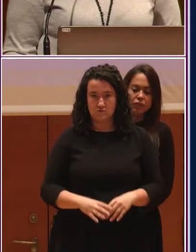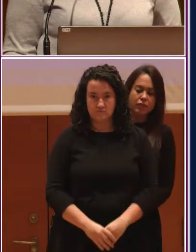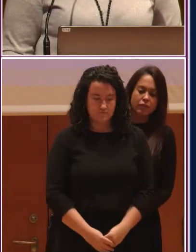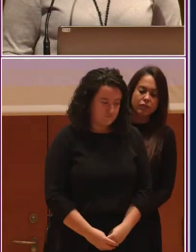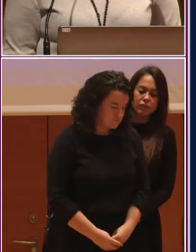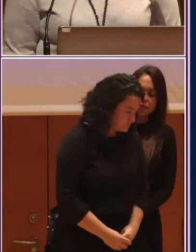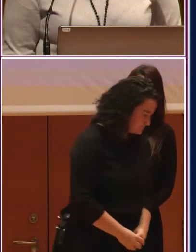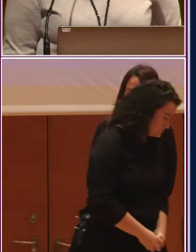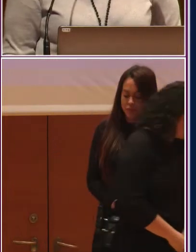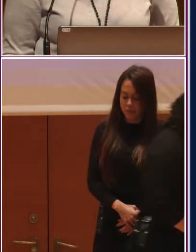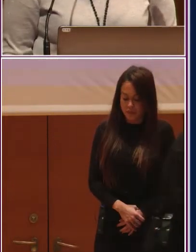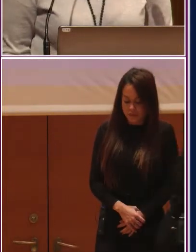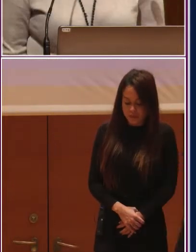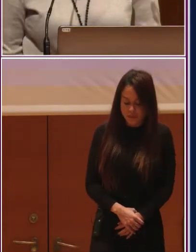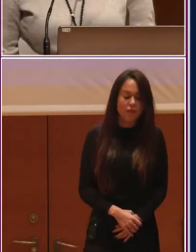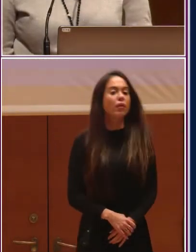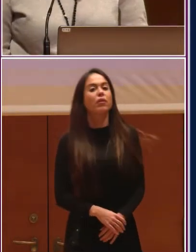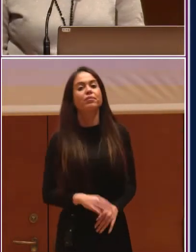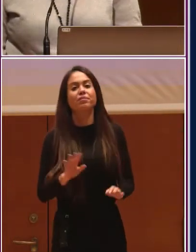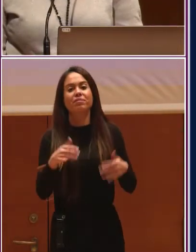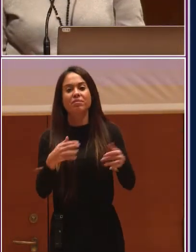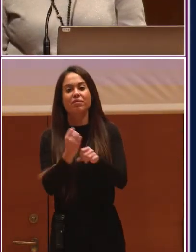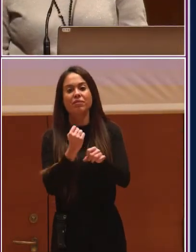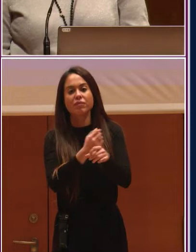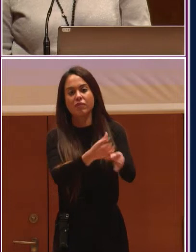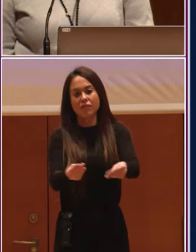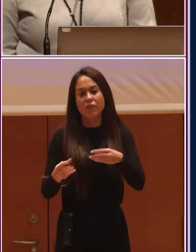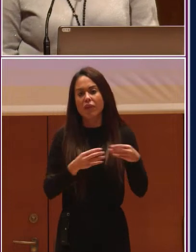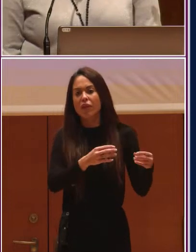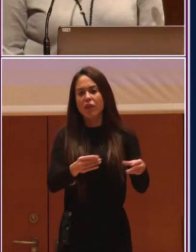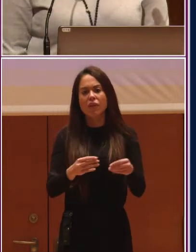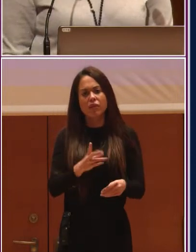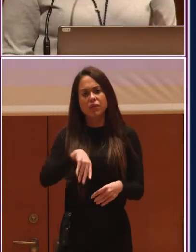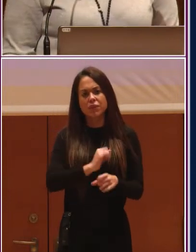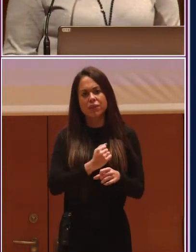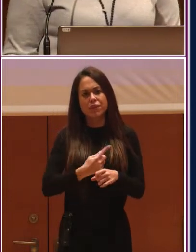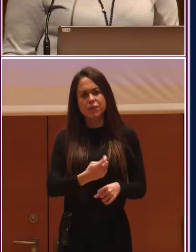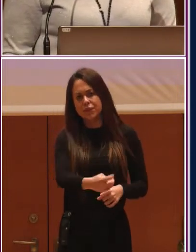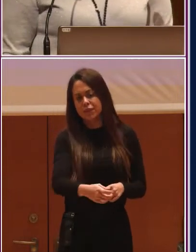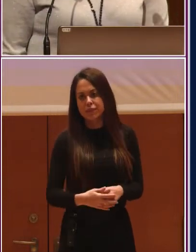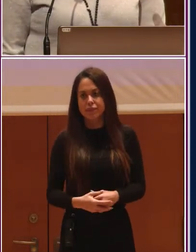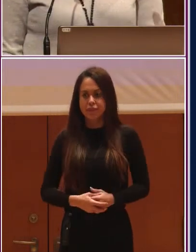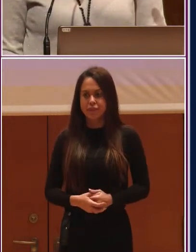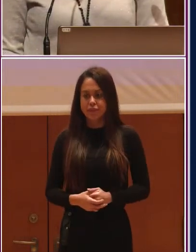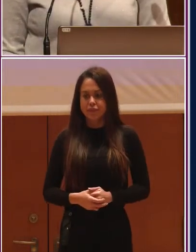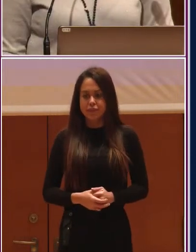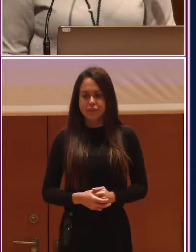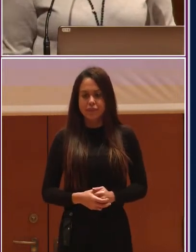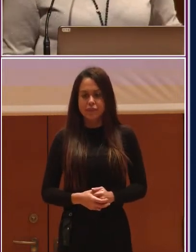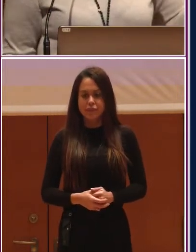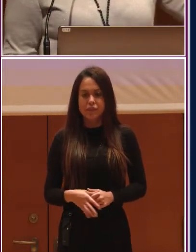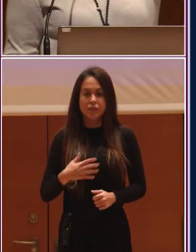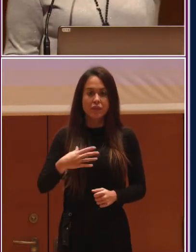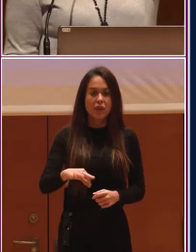que la participación de los hombres no es la que esperamos y también en